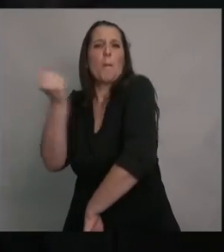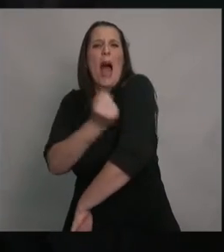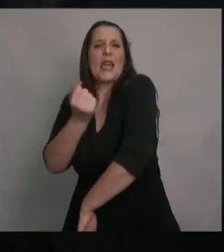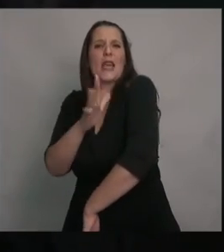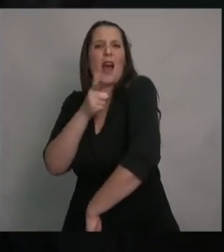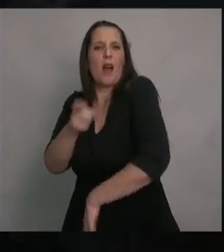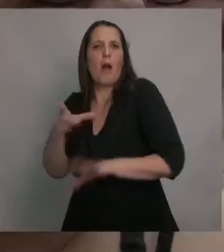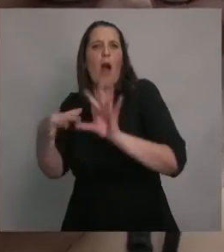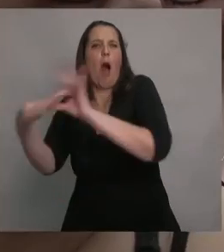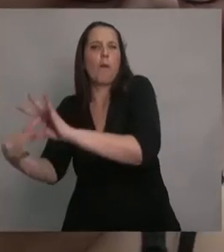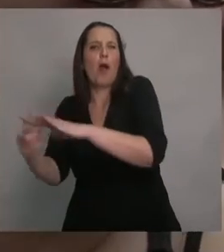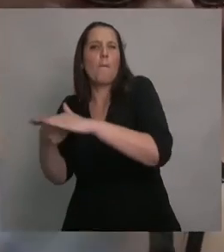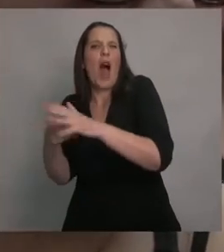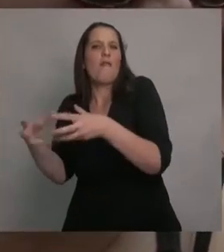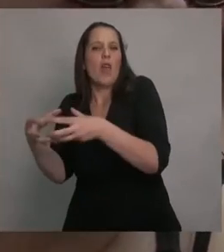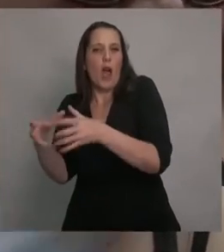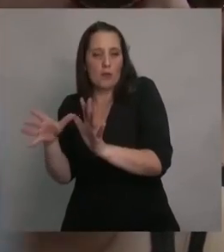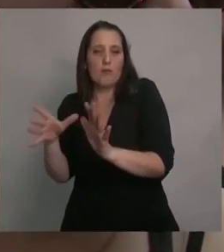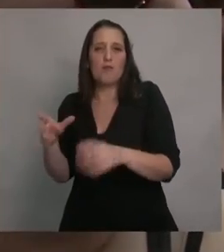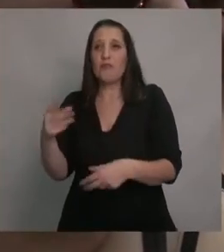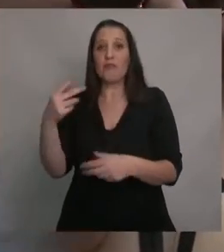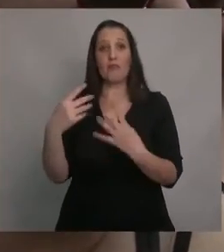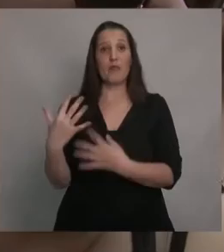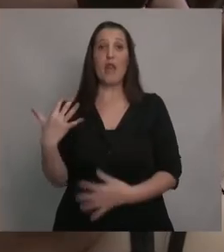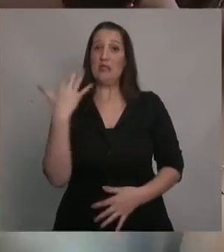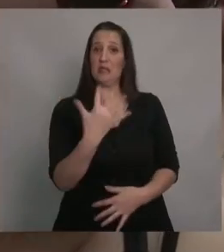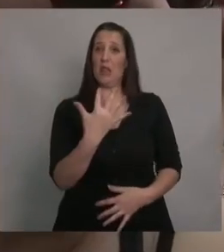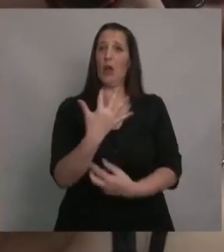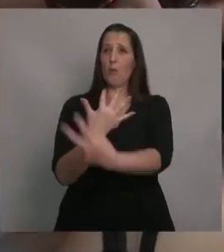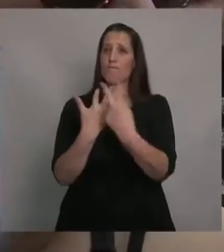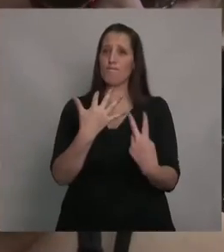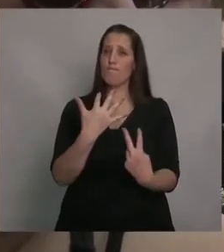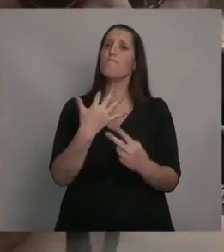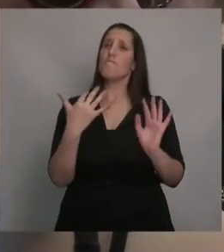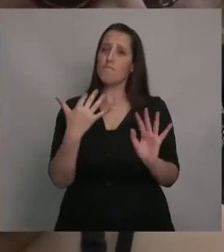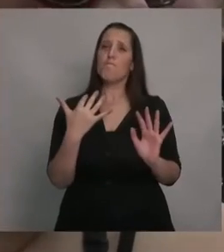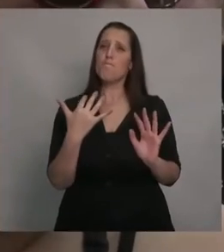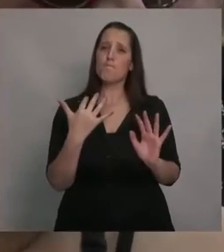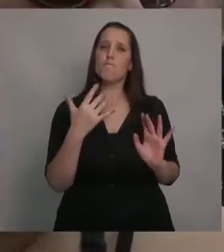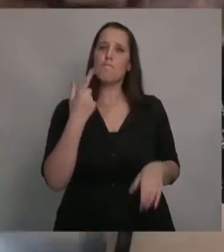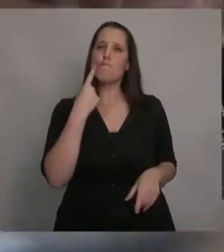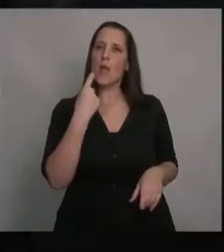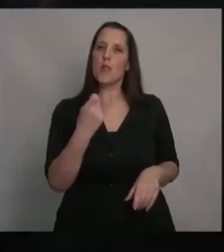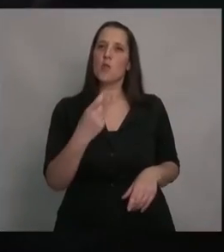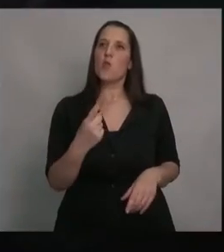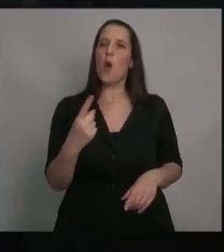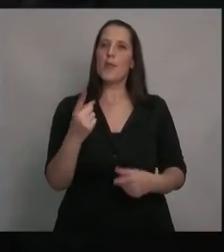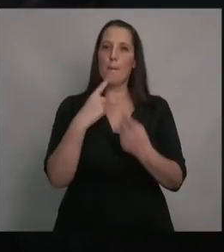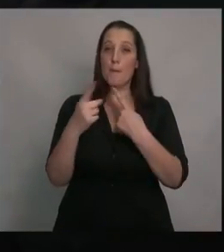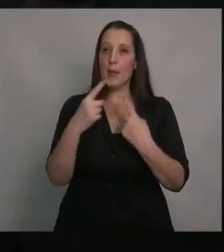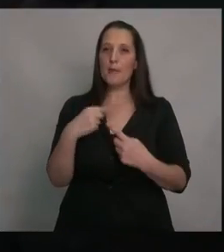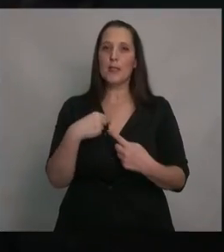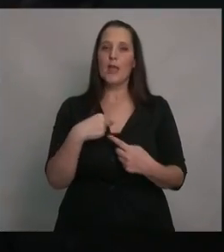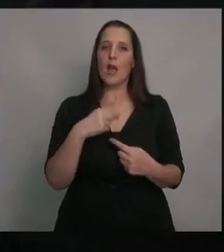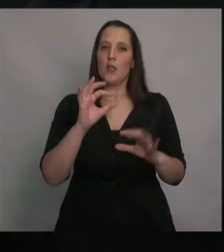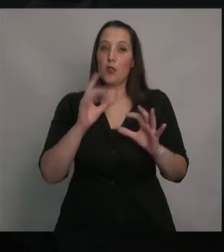mafia. A nosotros siempre nos dejaban para final, a los cinco siempre nos dejaban para final, cosa que era normal, pero eso me permitió por lo menos ver lo que pasaba antes de llegar